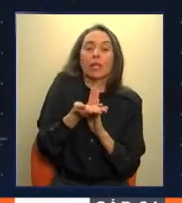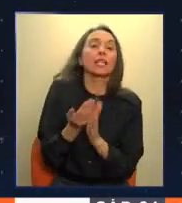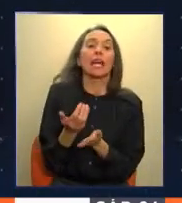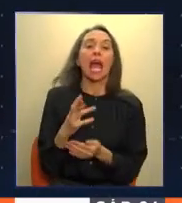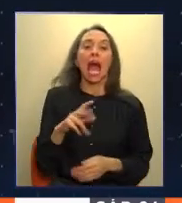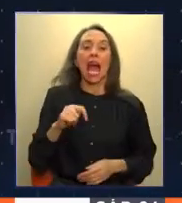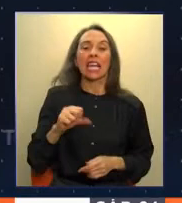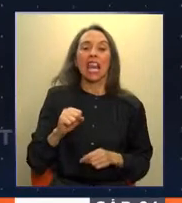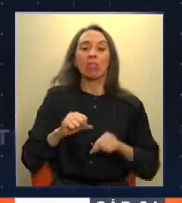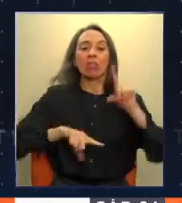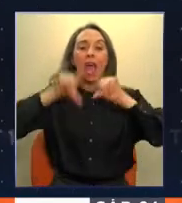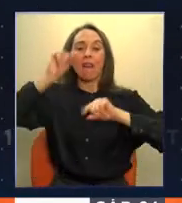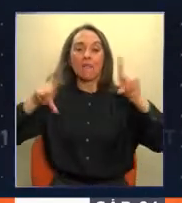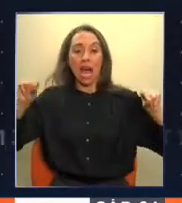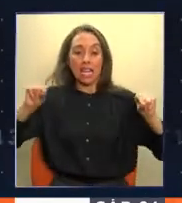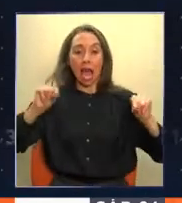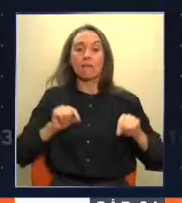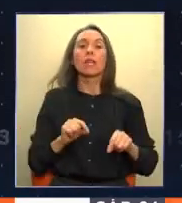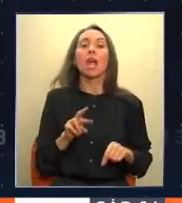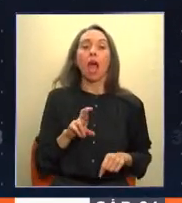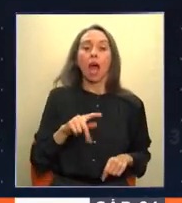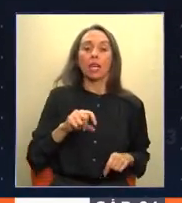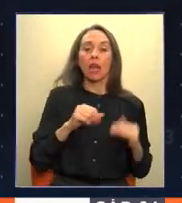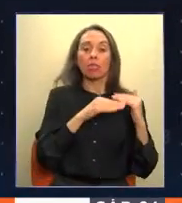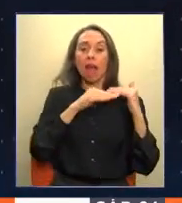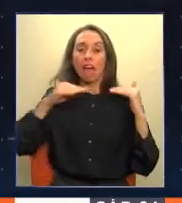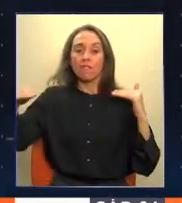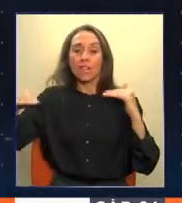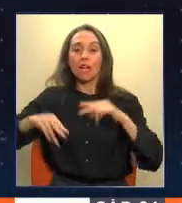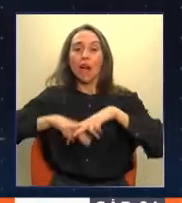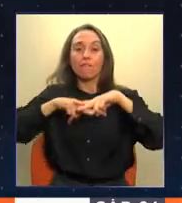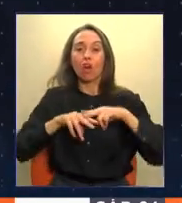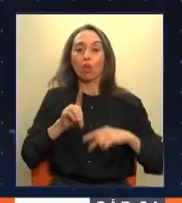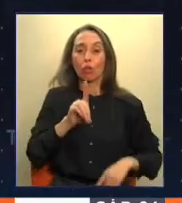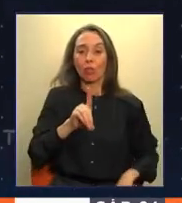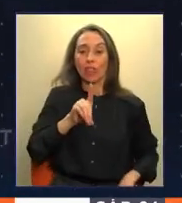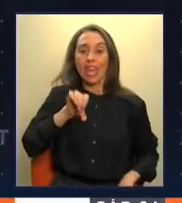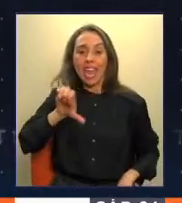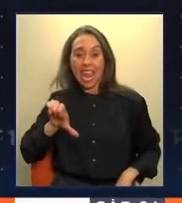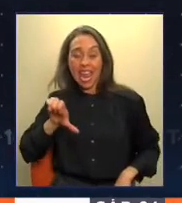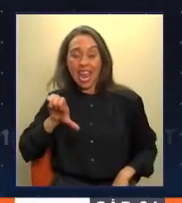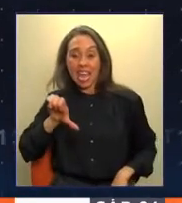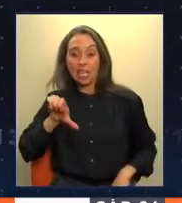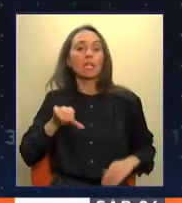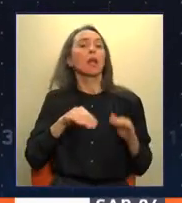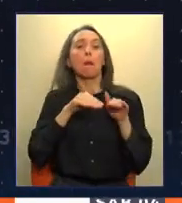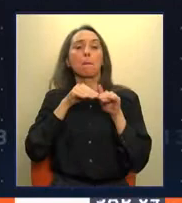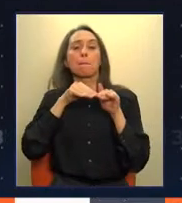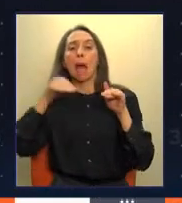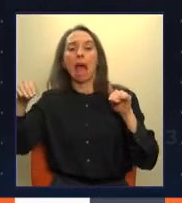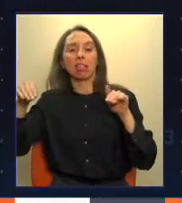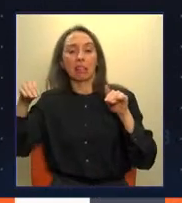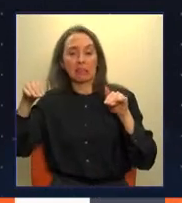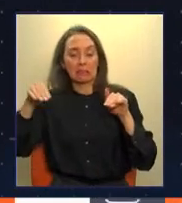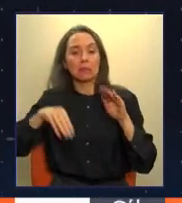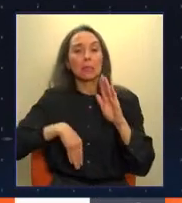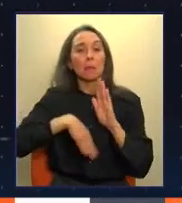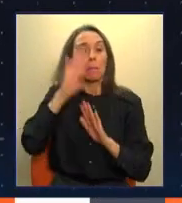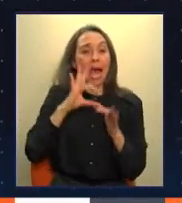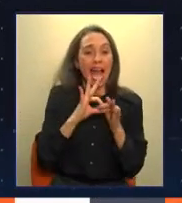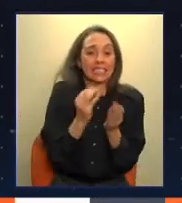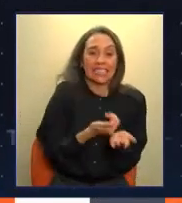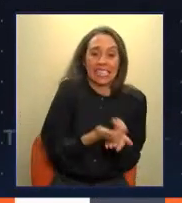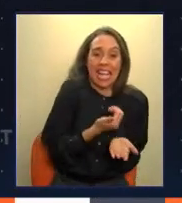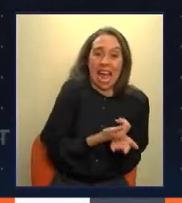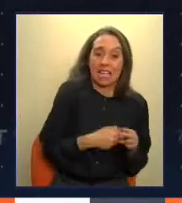y en lo que es renta fija que está mucho más asociado a los fondos de ie que se tenderá a mantenerse gran parte de la ganancia de